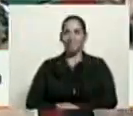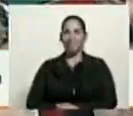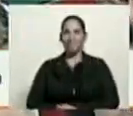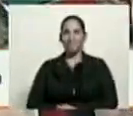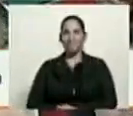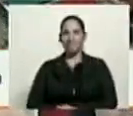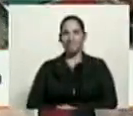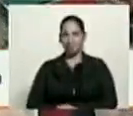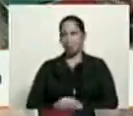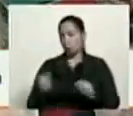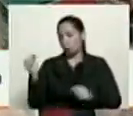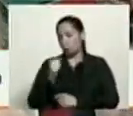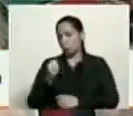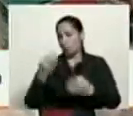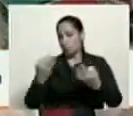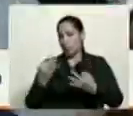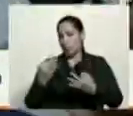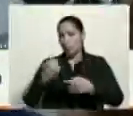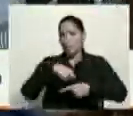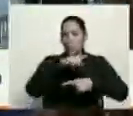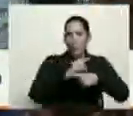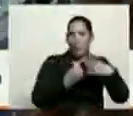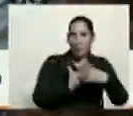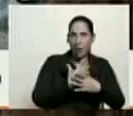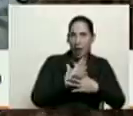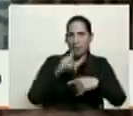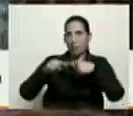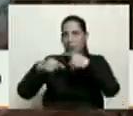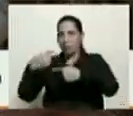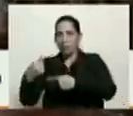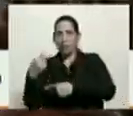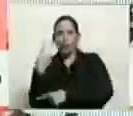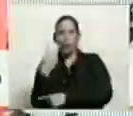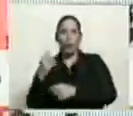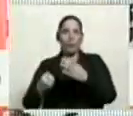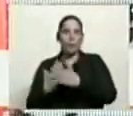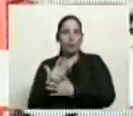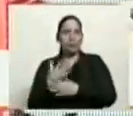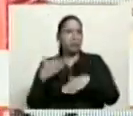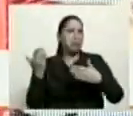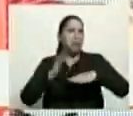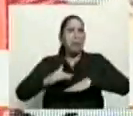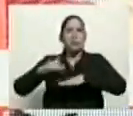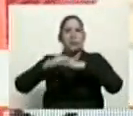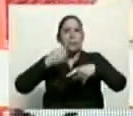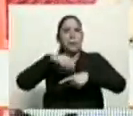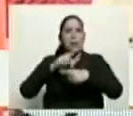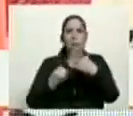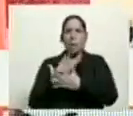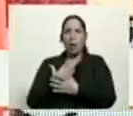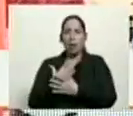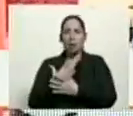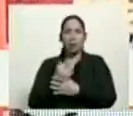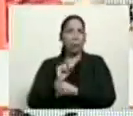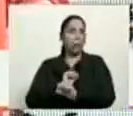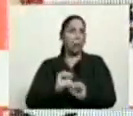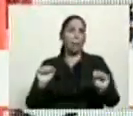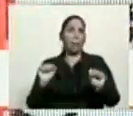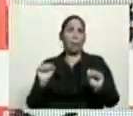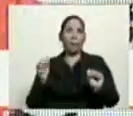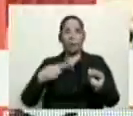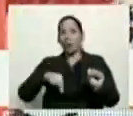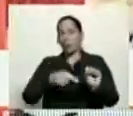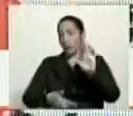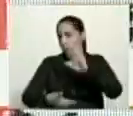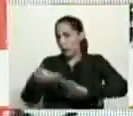Eso sí está seguro, después del primero viene el 2 de mayo. ¿Qué va a pasar aquí el primero de mayo? Tampoco será. Nosotros nos vamos para la